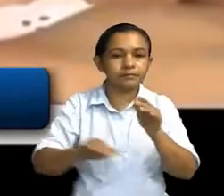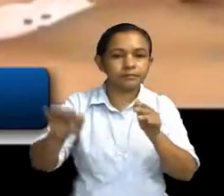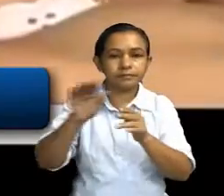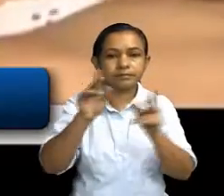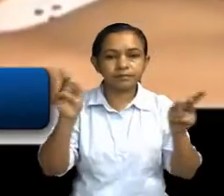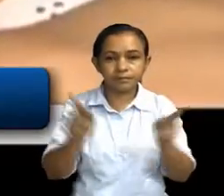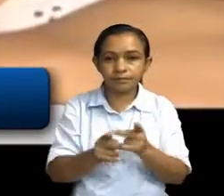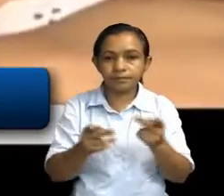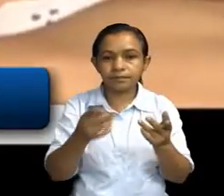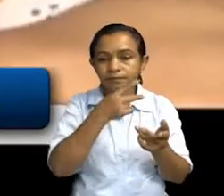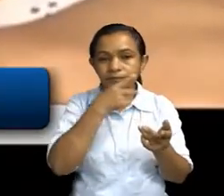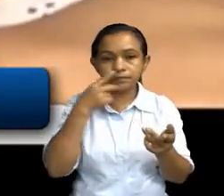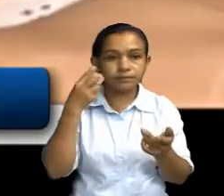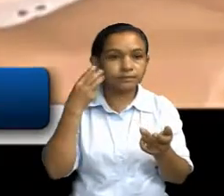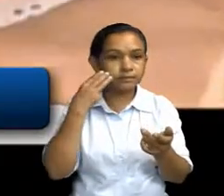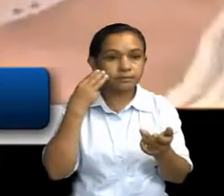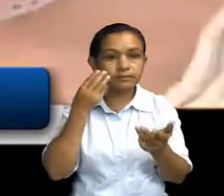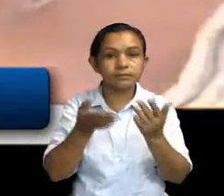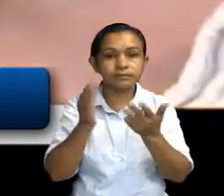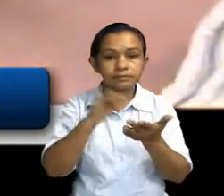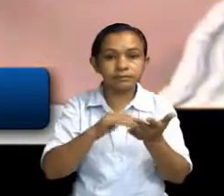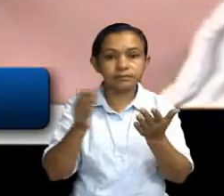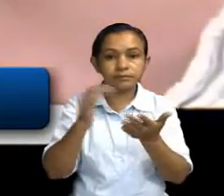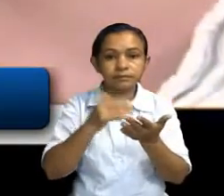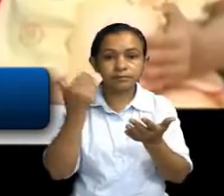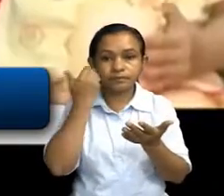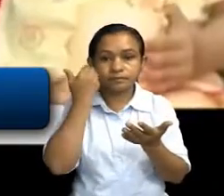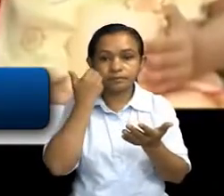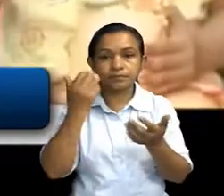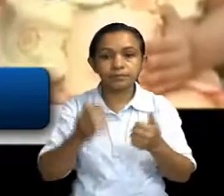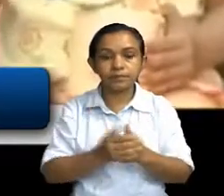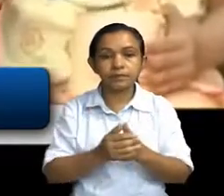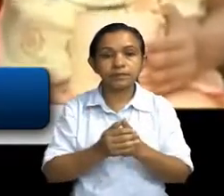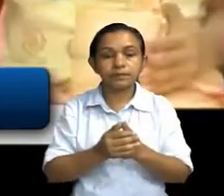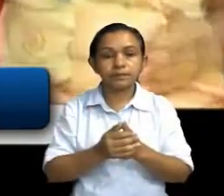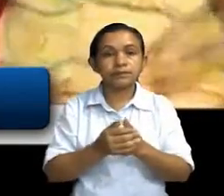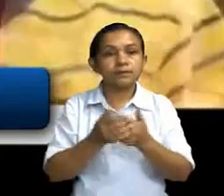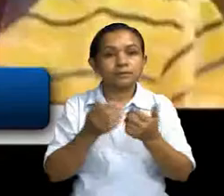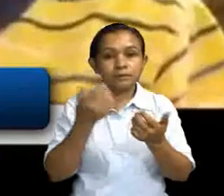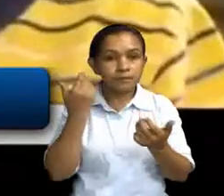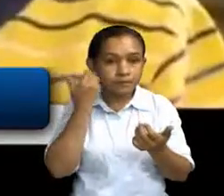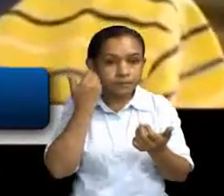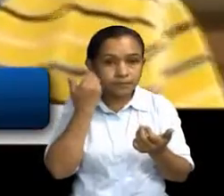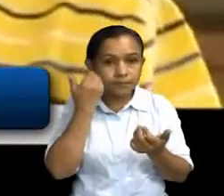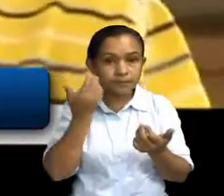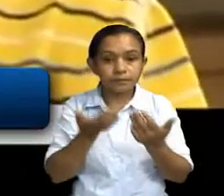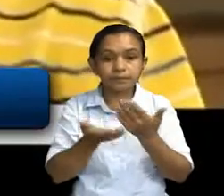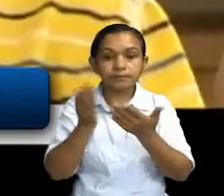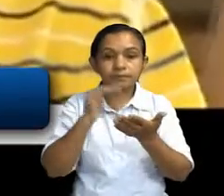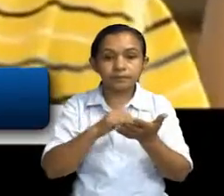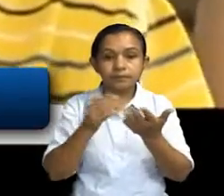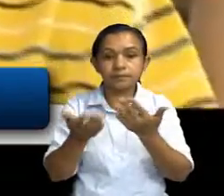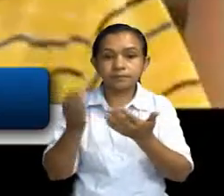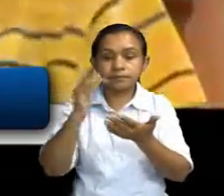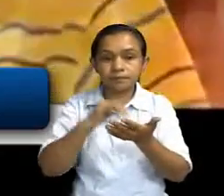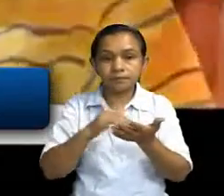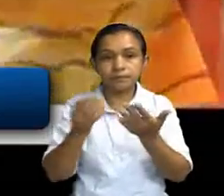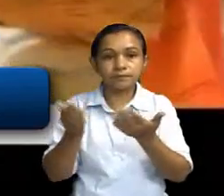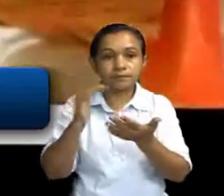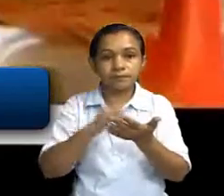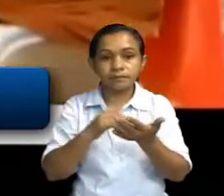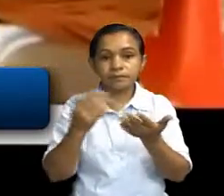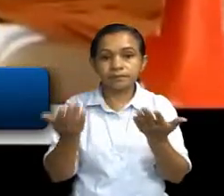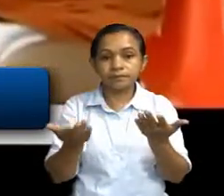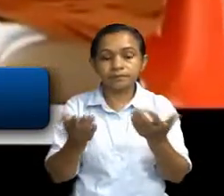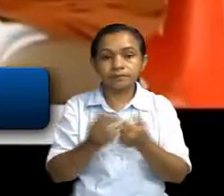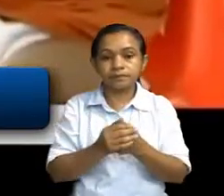padres. Entonces, ahí se crean las reincidencias. Ese diagnóstico es muy importante. Cuando hay una repetición constante de